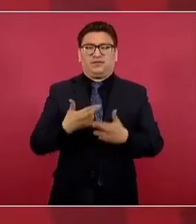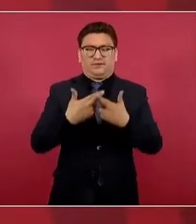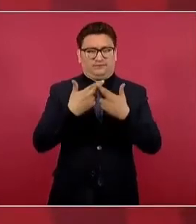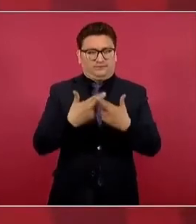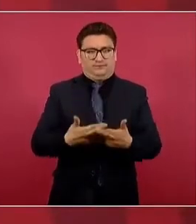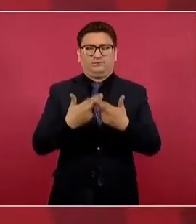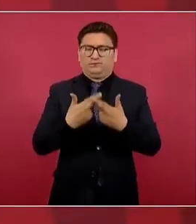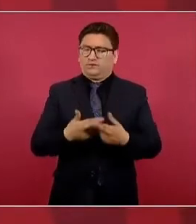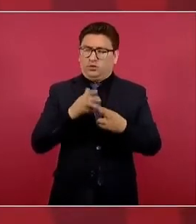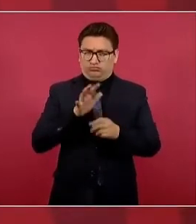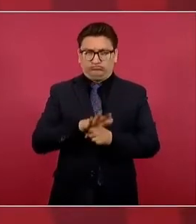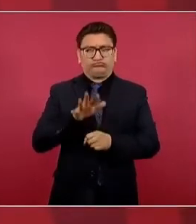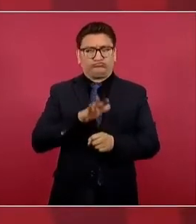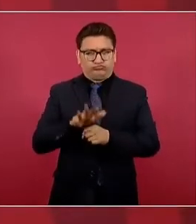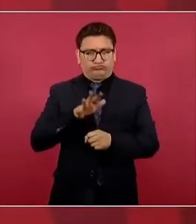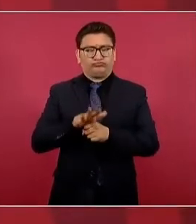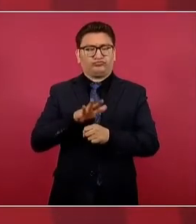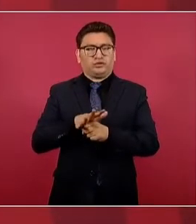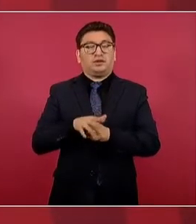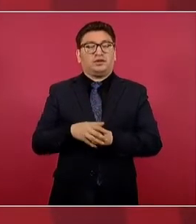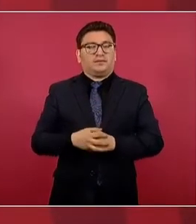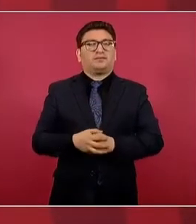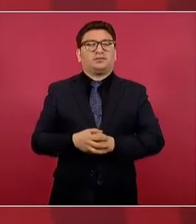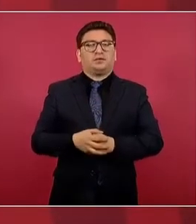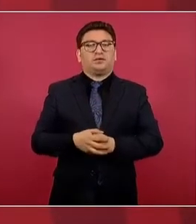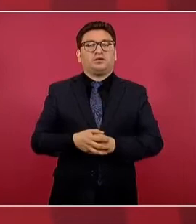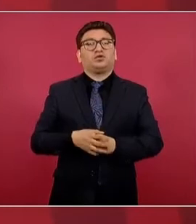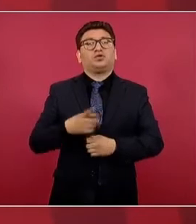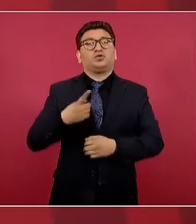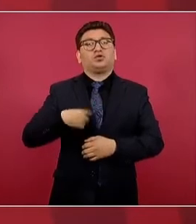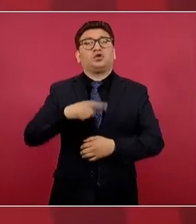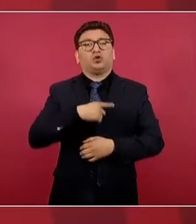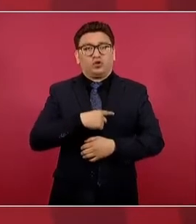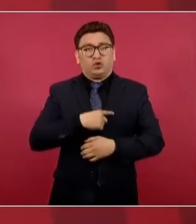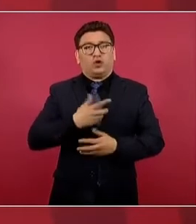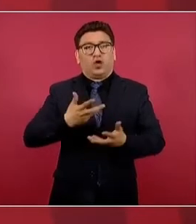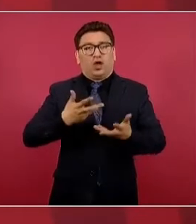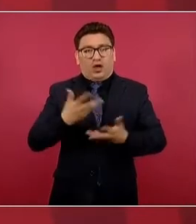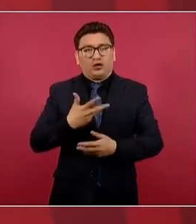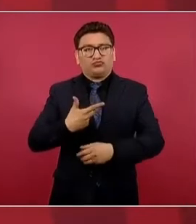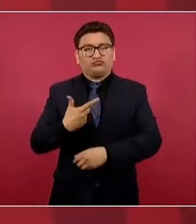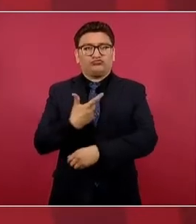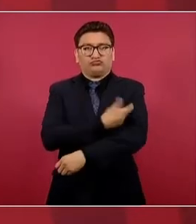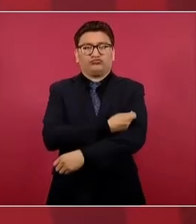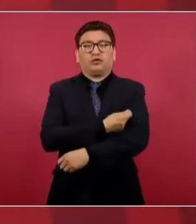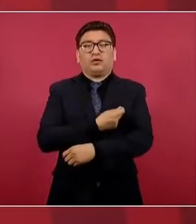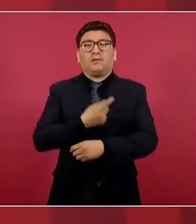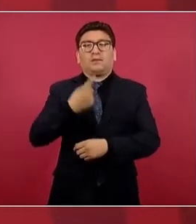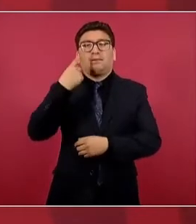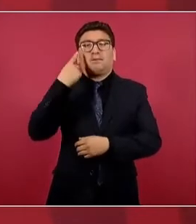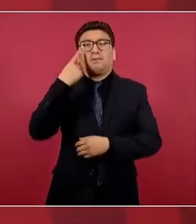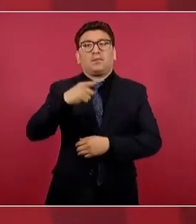suficientes y vamos a aplicar vacunas de refuerzo porque todavía